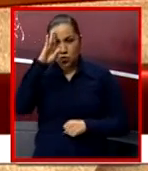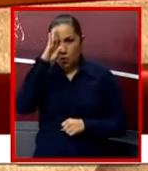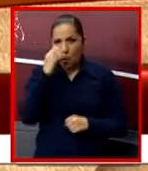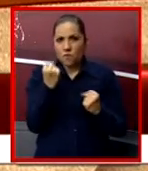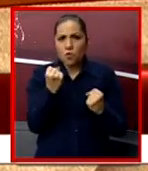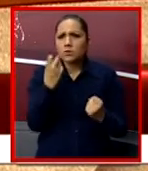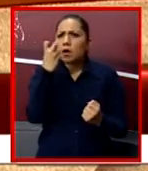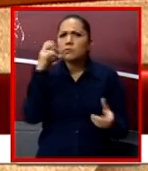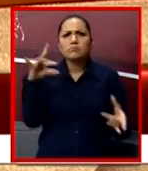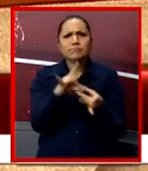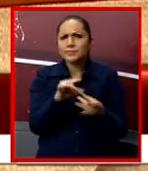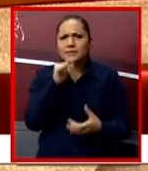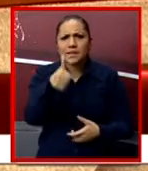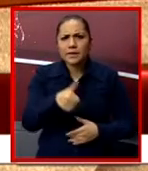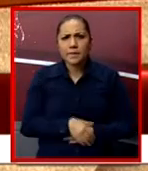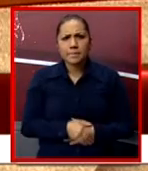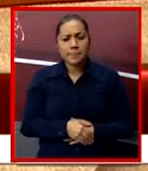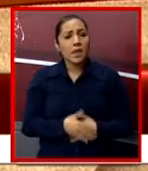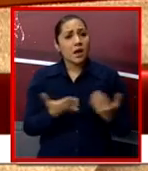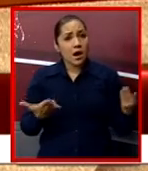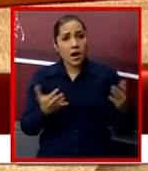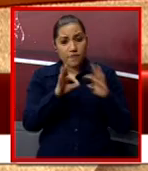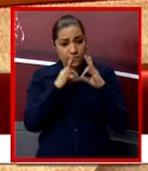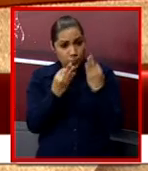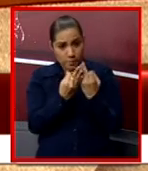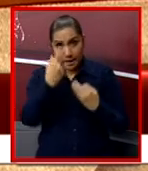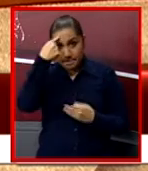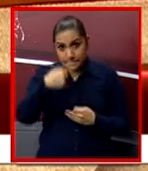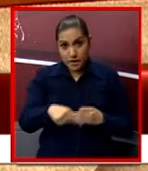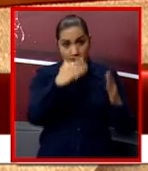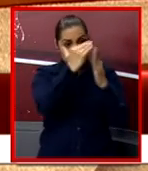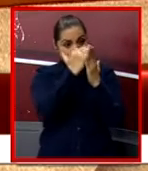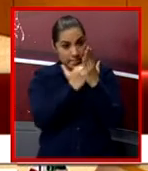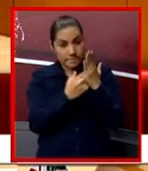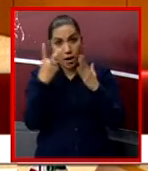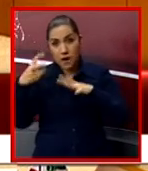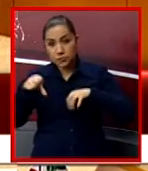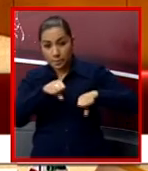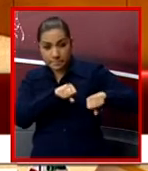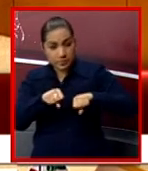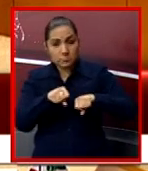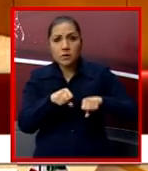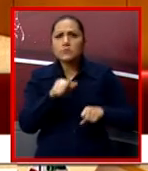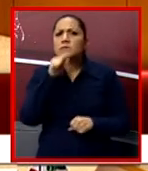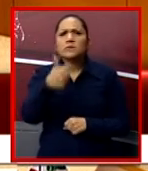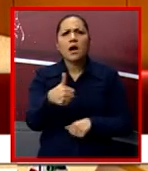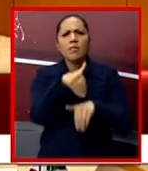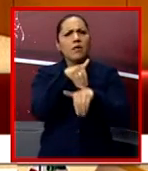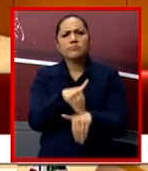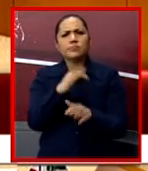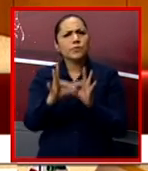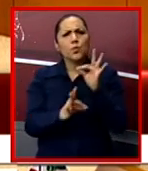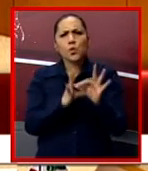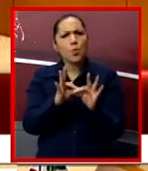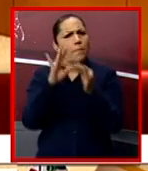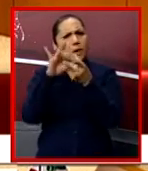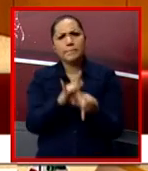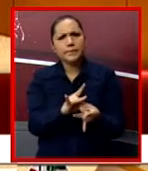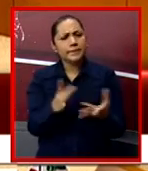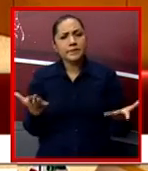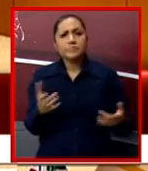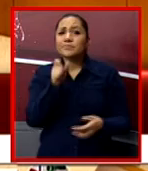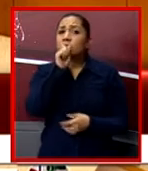No se cumplieron las líneas de mando en esta contingencia, como tampoco se llevó a cabo